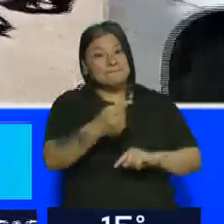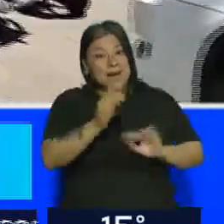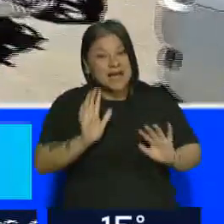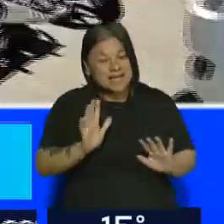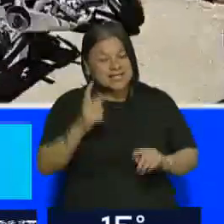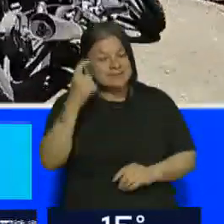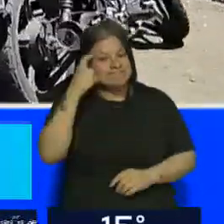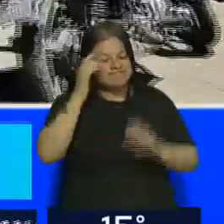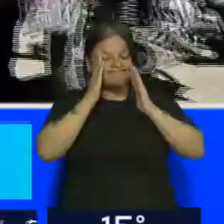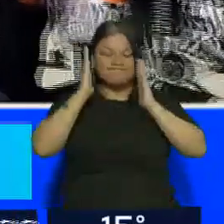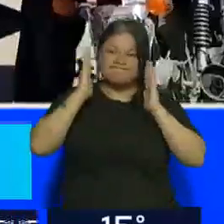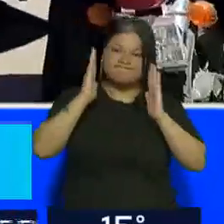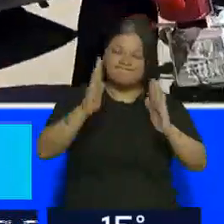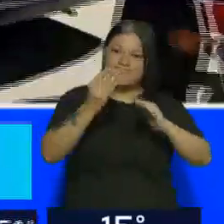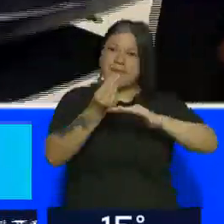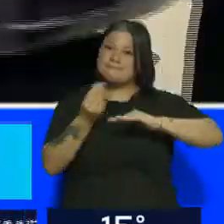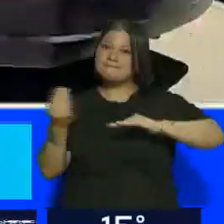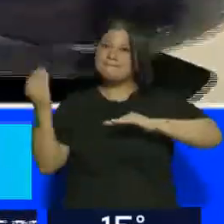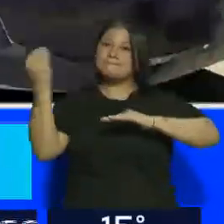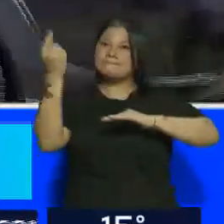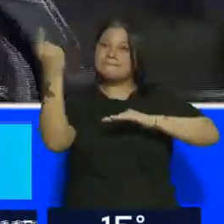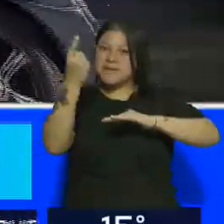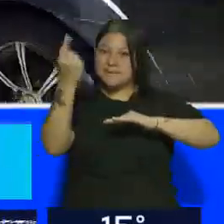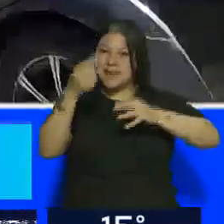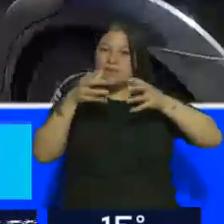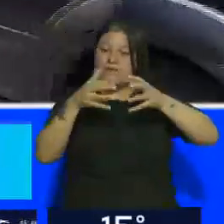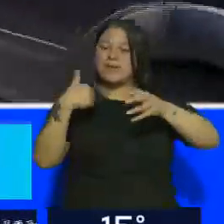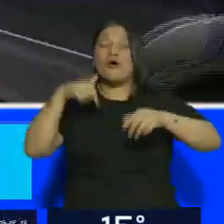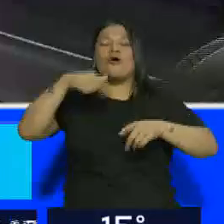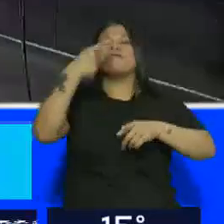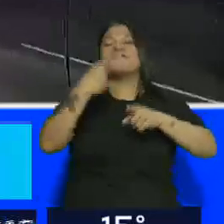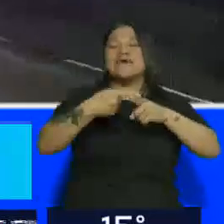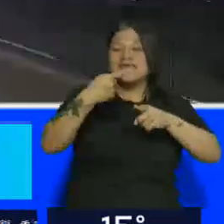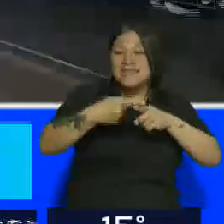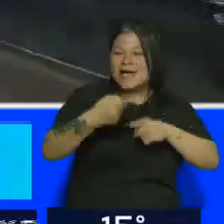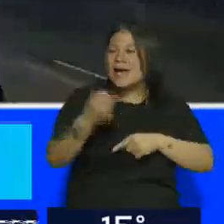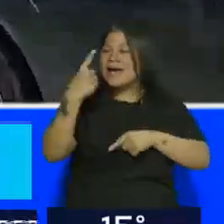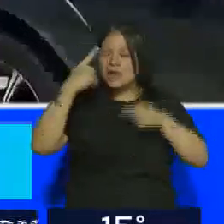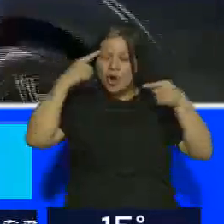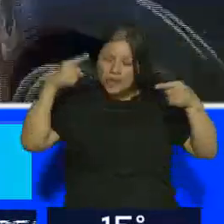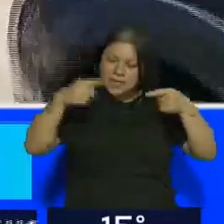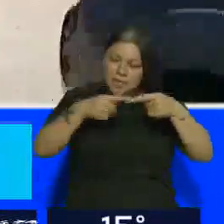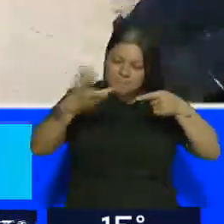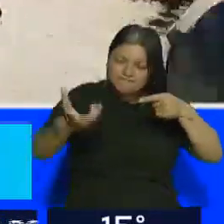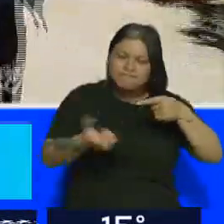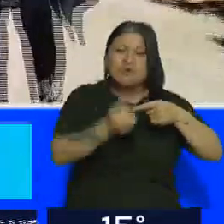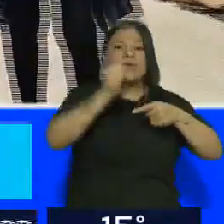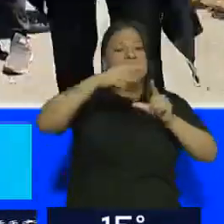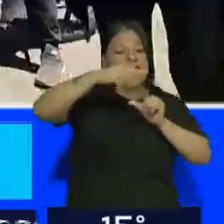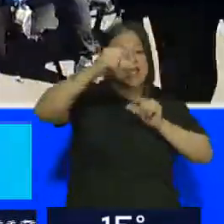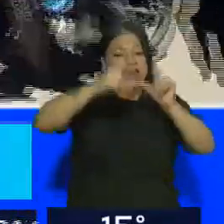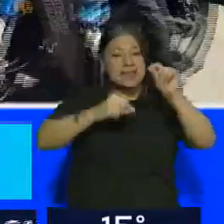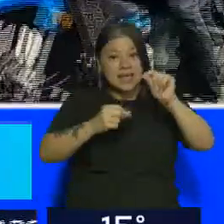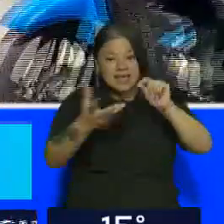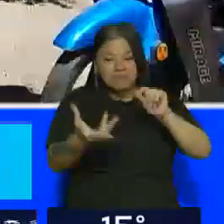ponerse a pensar en la primera división, más allá de que ahora es todo festejo, de que ayer se logró el objetivo, se alcanzó una estrella,